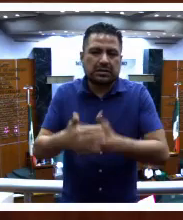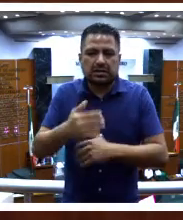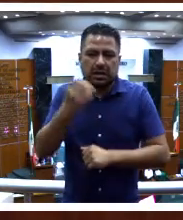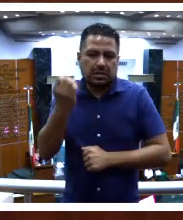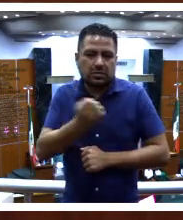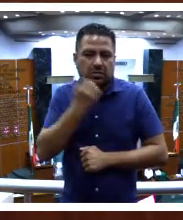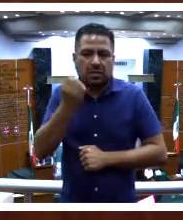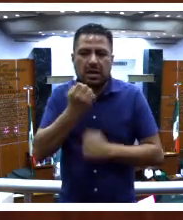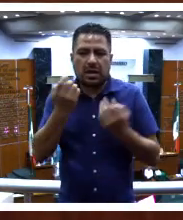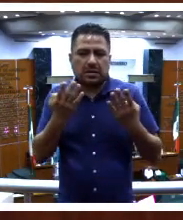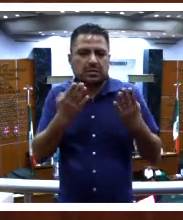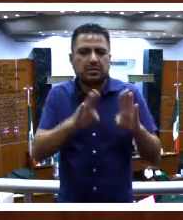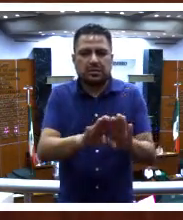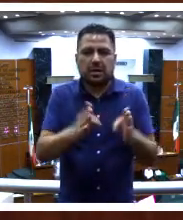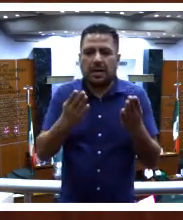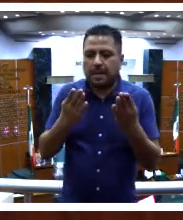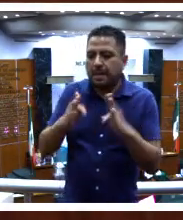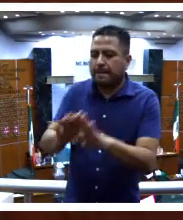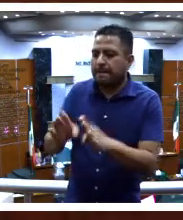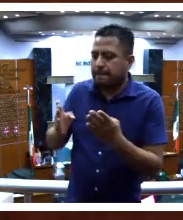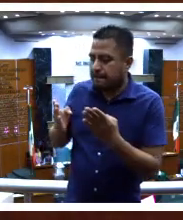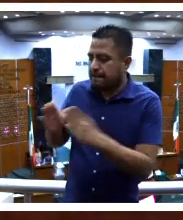escuelas cerradas.